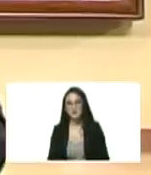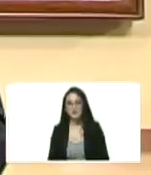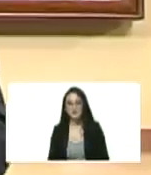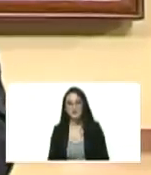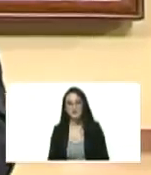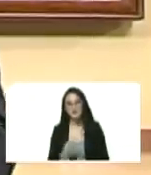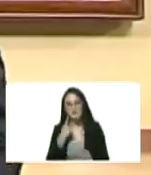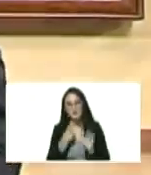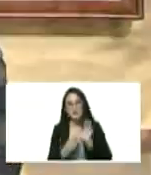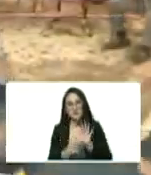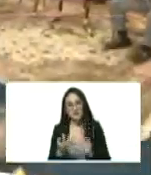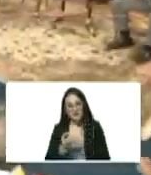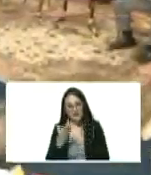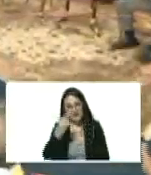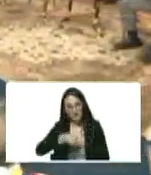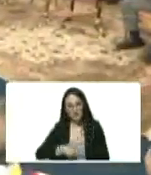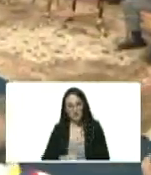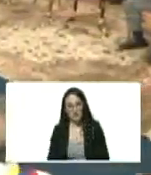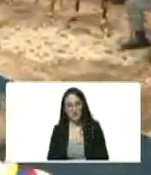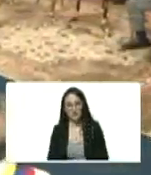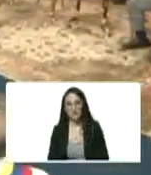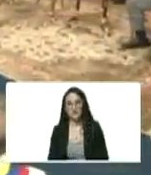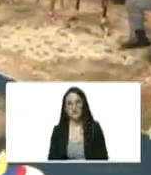por demostrar lo que somos